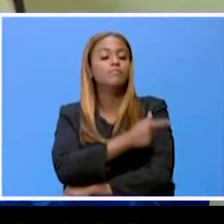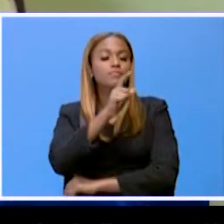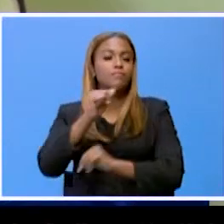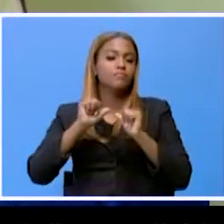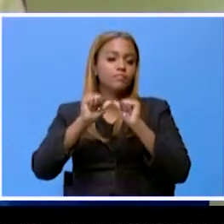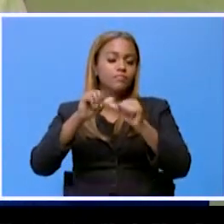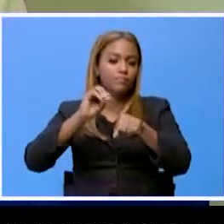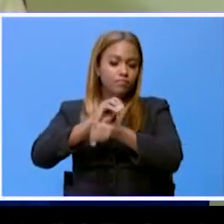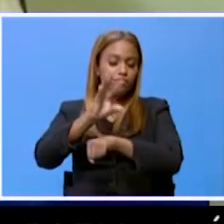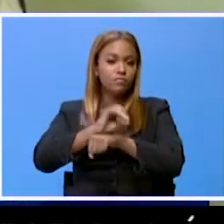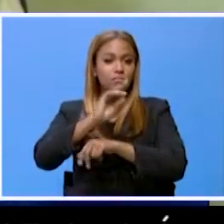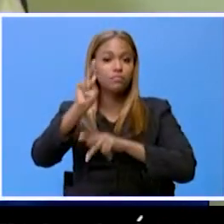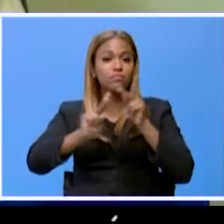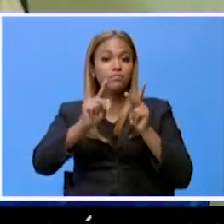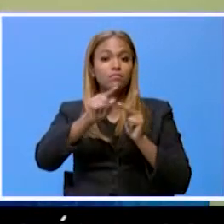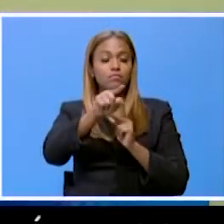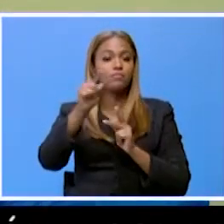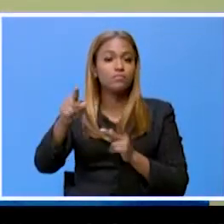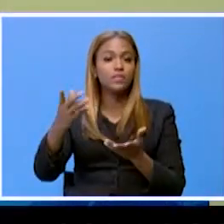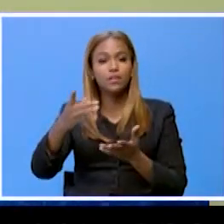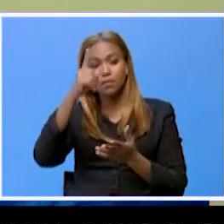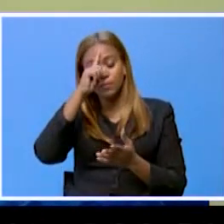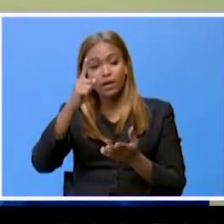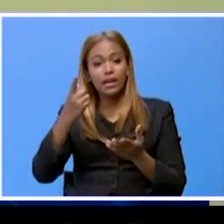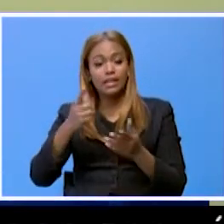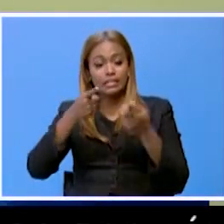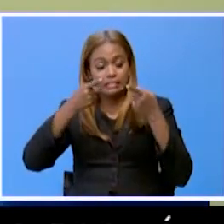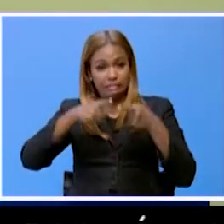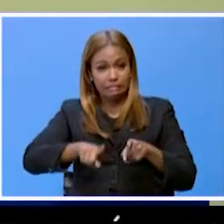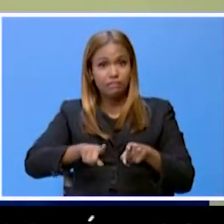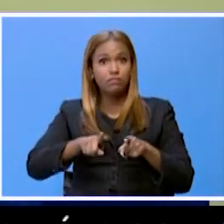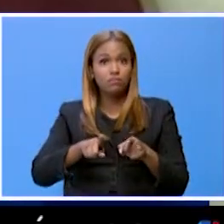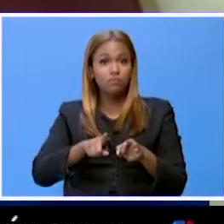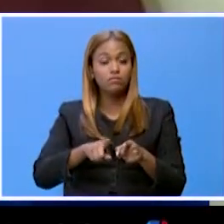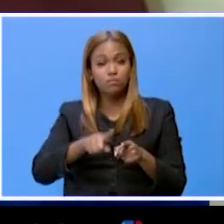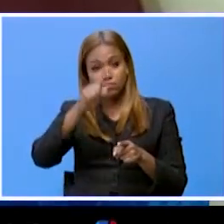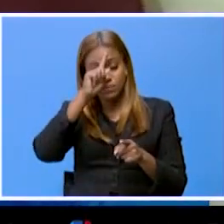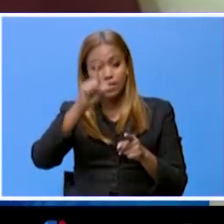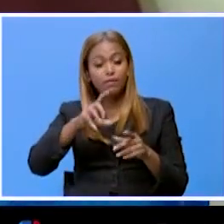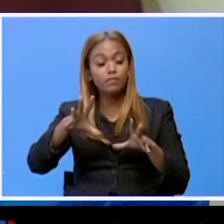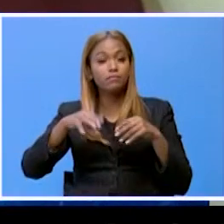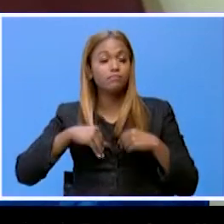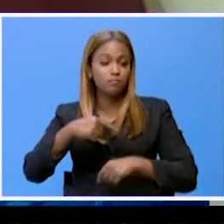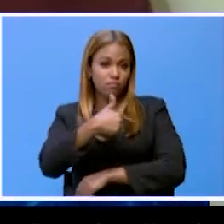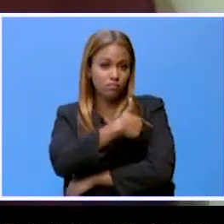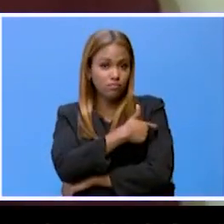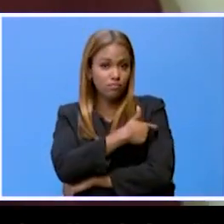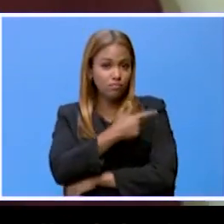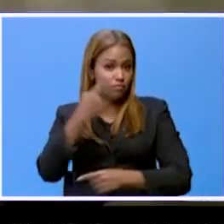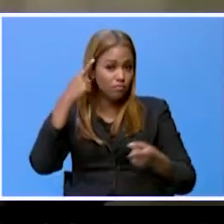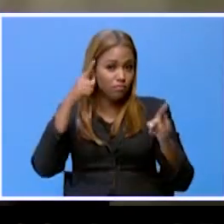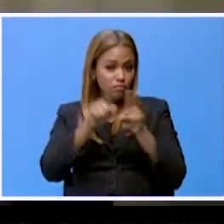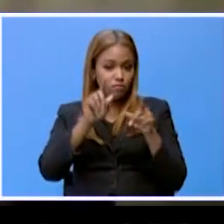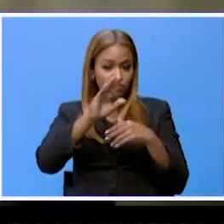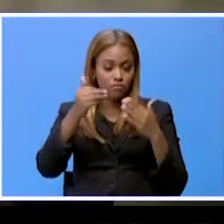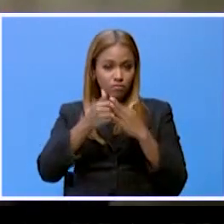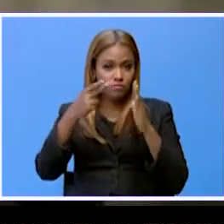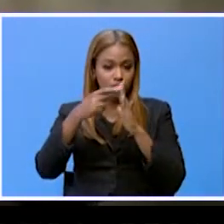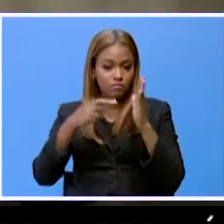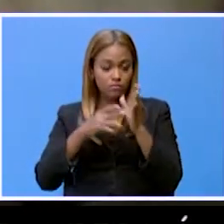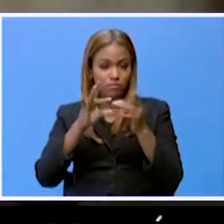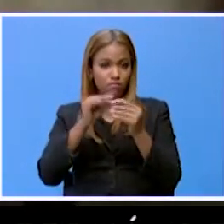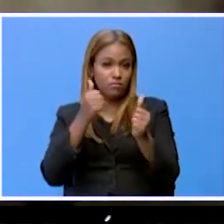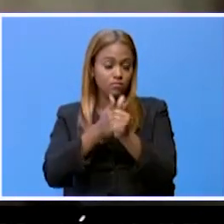continuar orientando a las personas sobre la pertinencia de vacunarse de acuerdo a los protocolos del